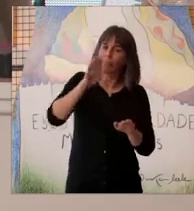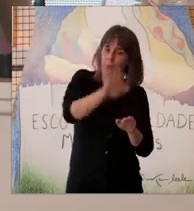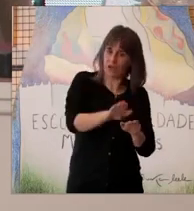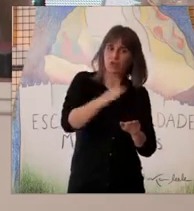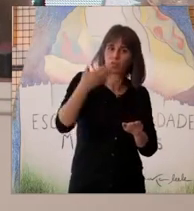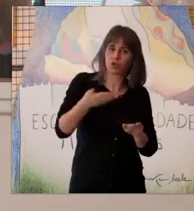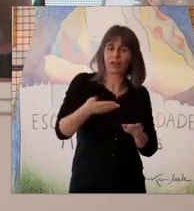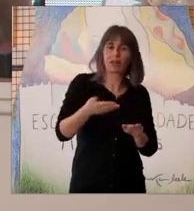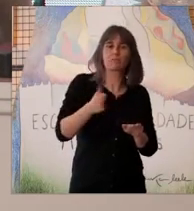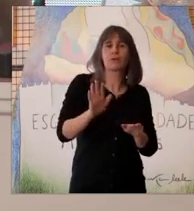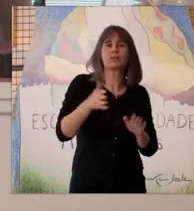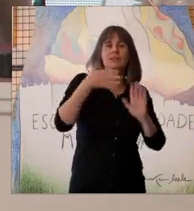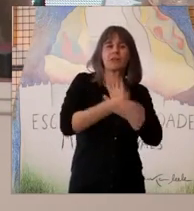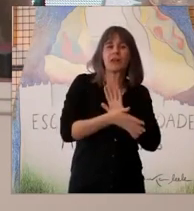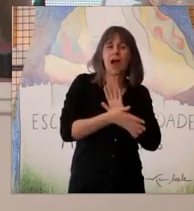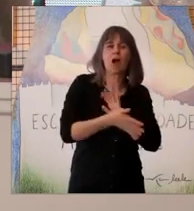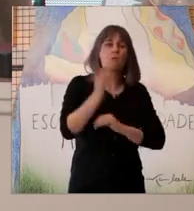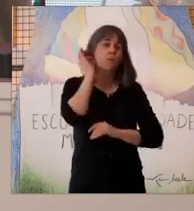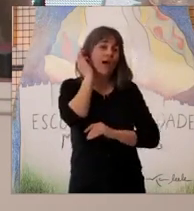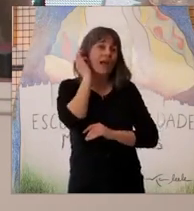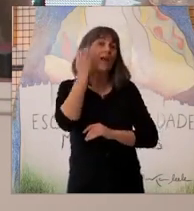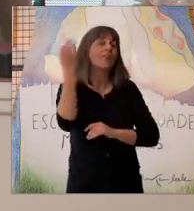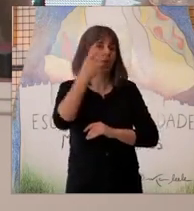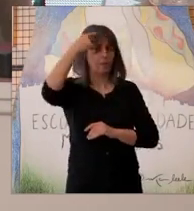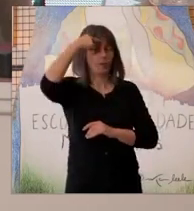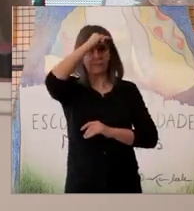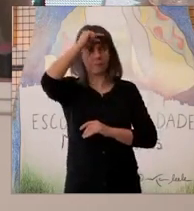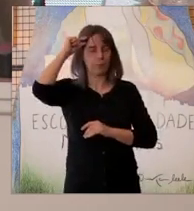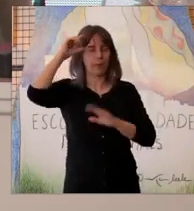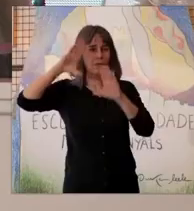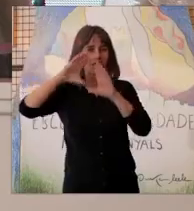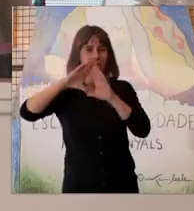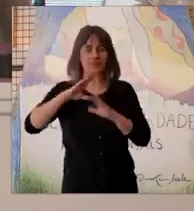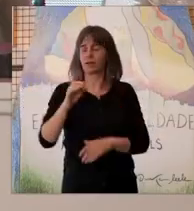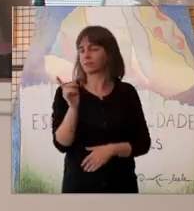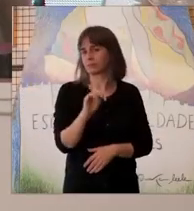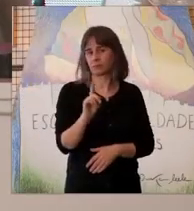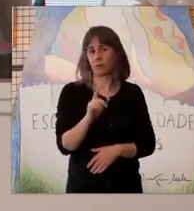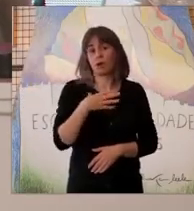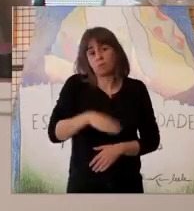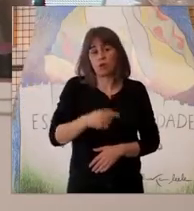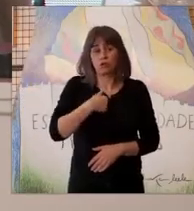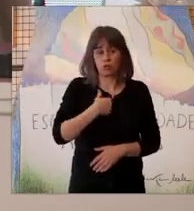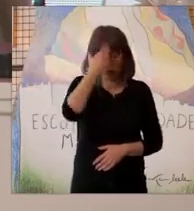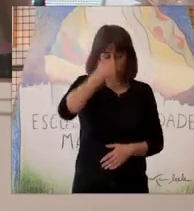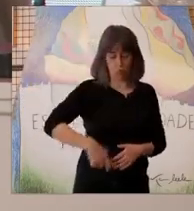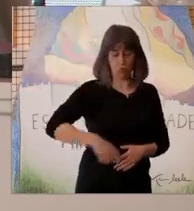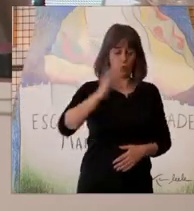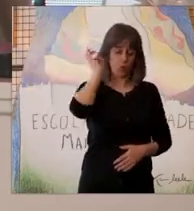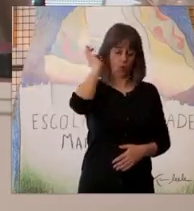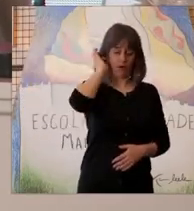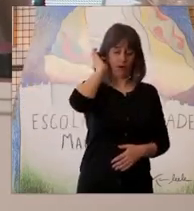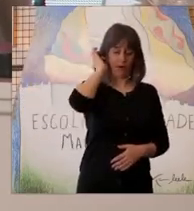ser mujer no te hace ser feminista y que una cosa es nacer con un sexo femenino y luego otra muy distinta